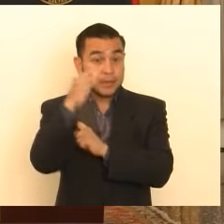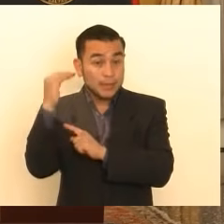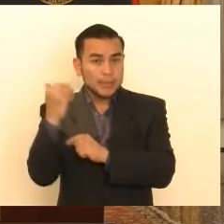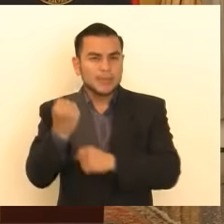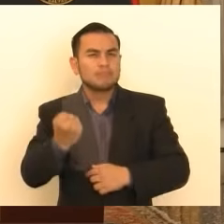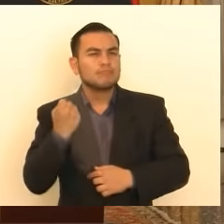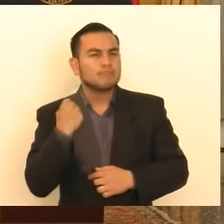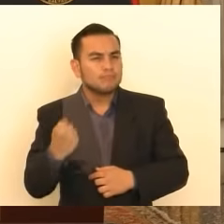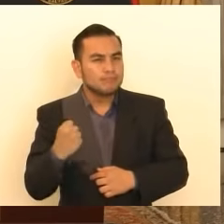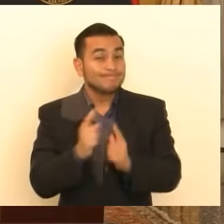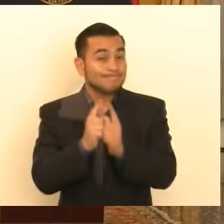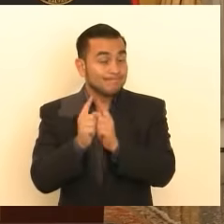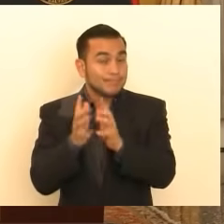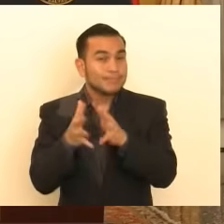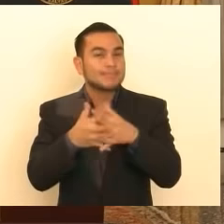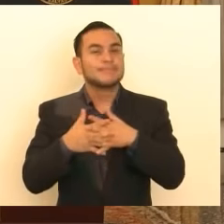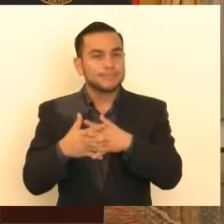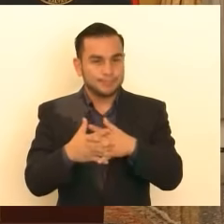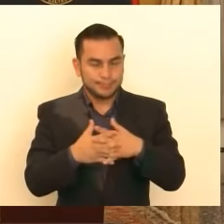importante, los Estados Unidos. Muchas gracias.